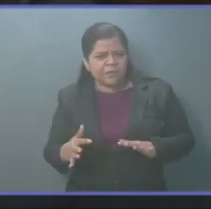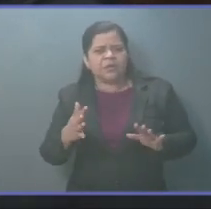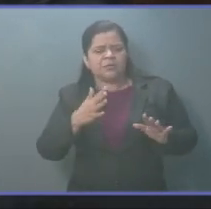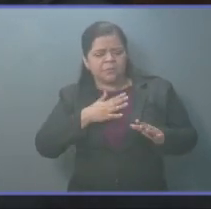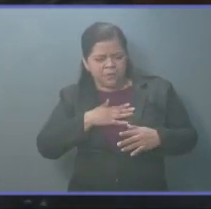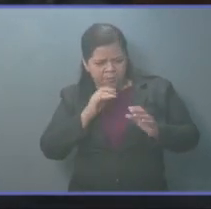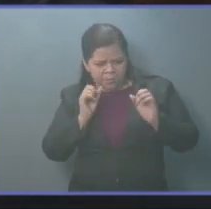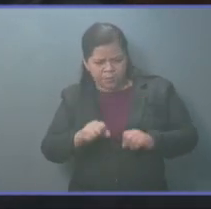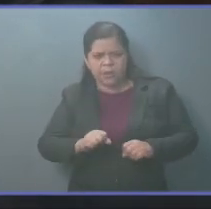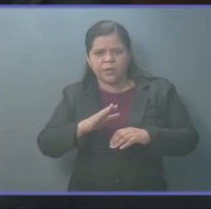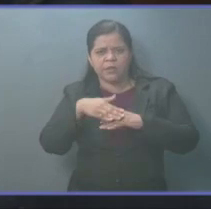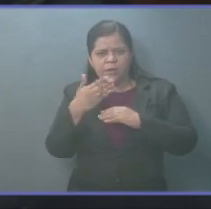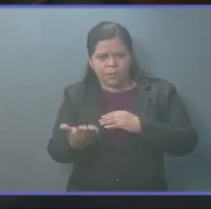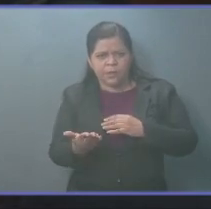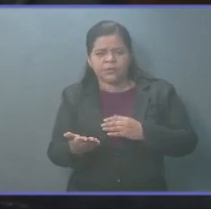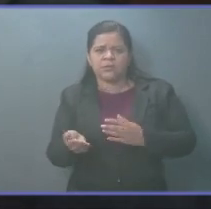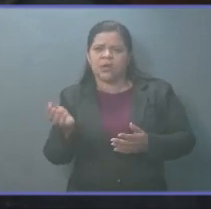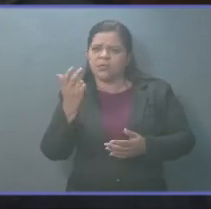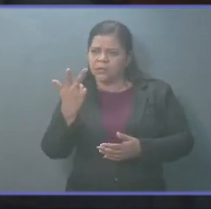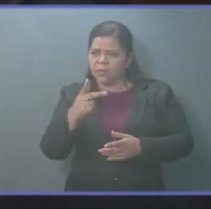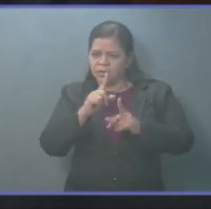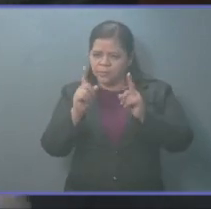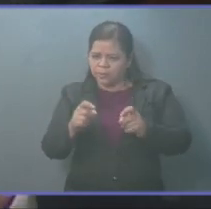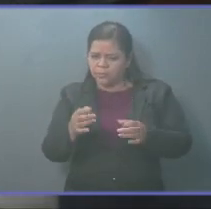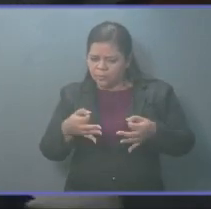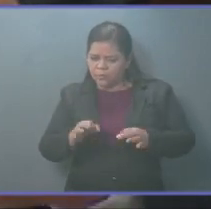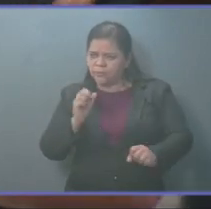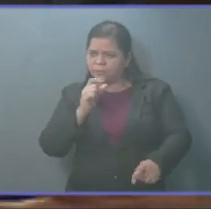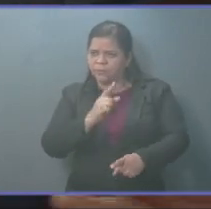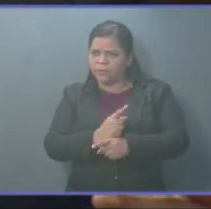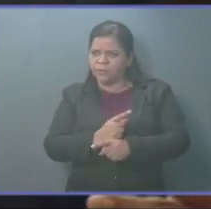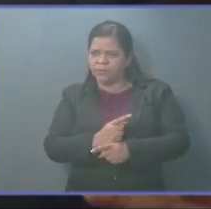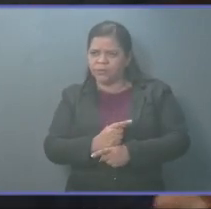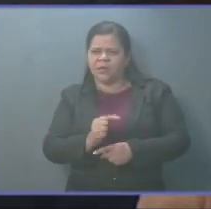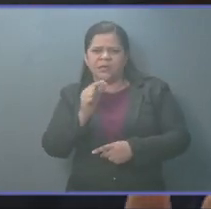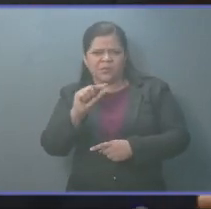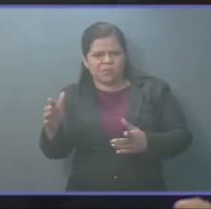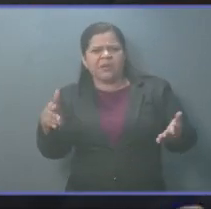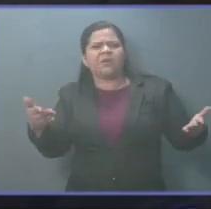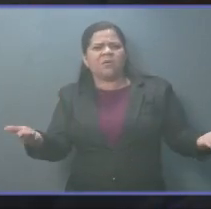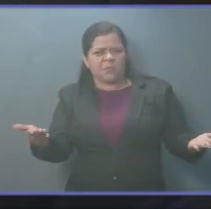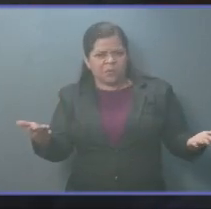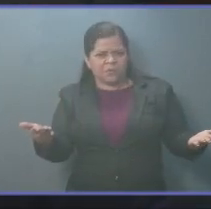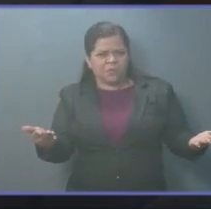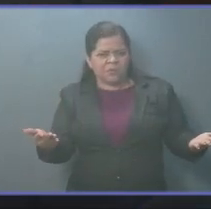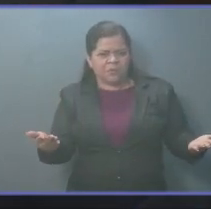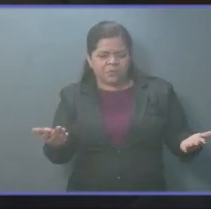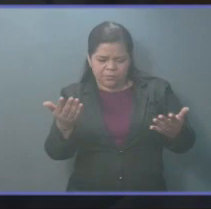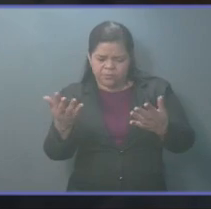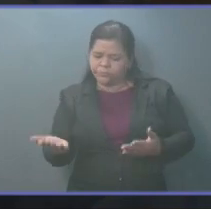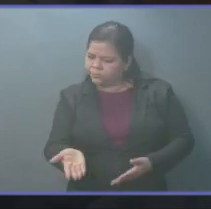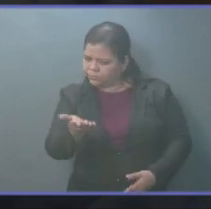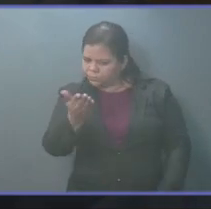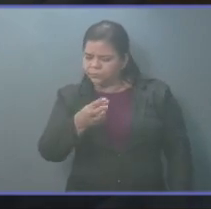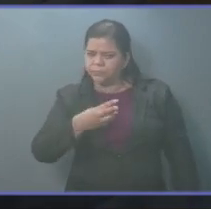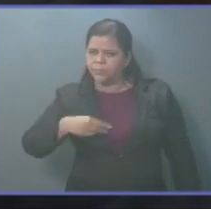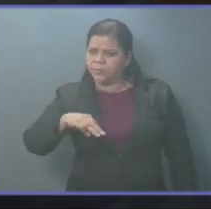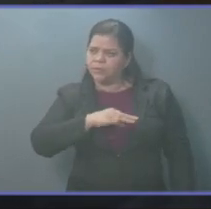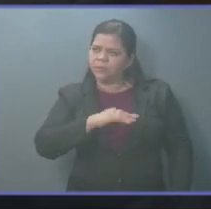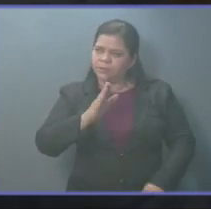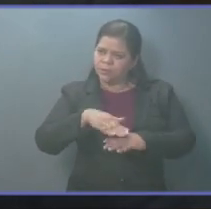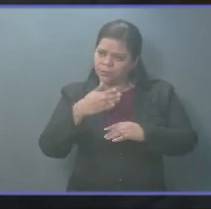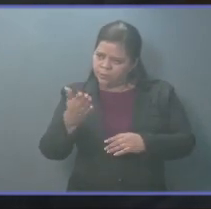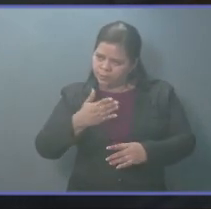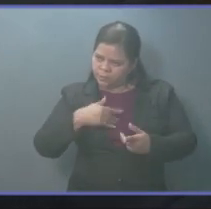pueda formular las 3 repreguntas de manera correcta. ¿Cómo le podemos llamar entonces a esto? Le cedo la palabra, señor ministro, porque luego